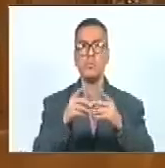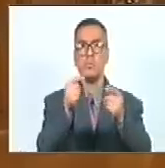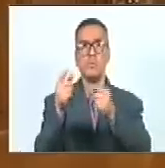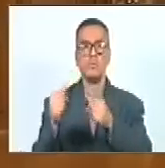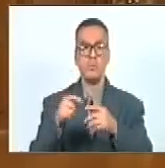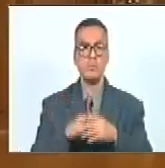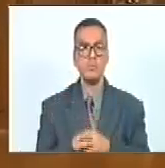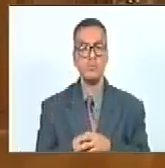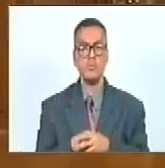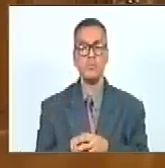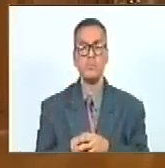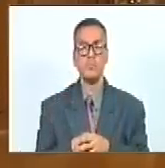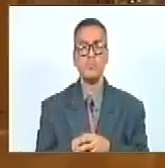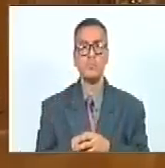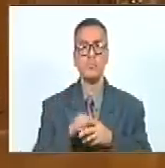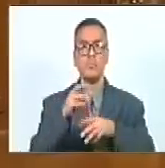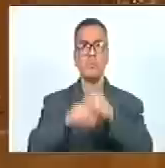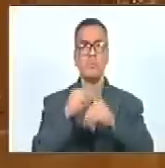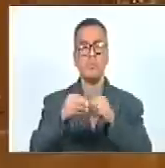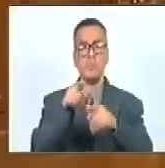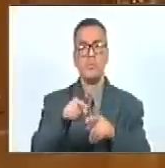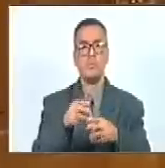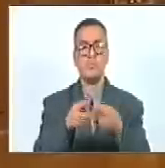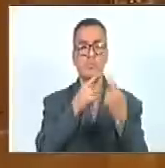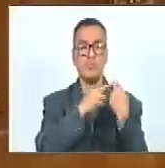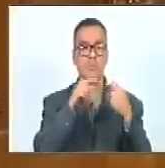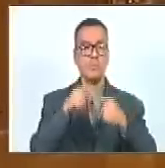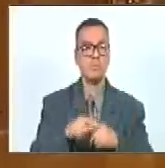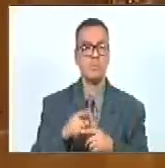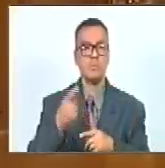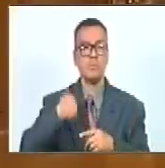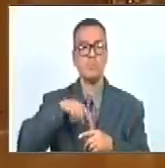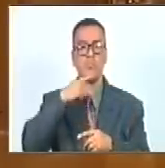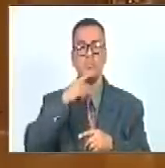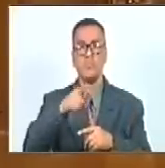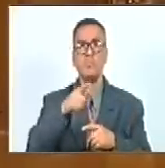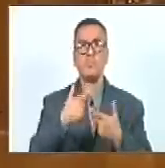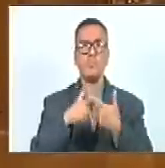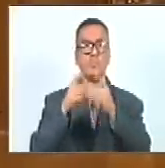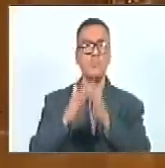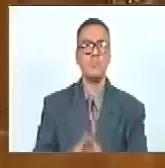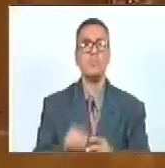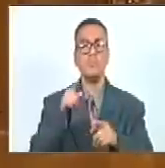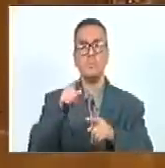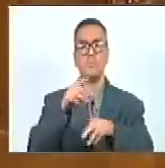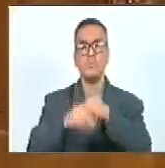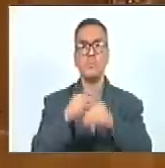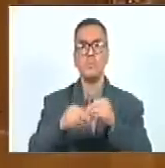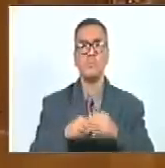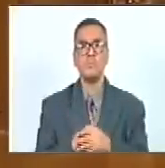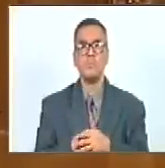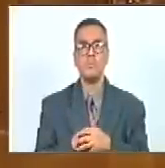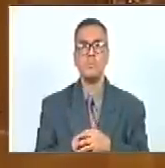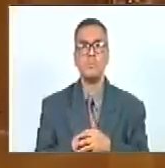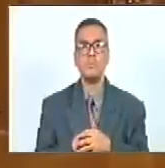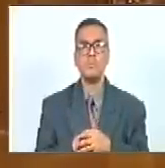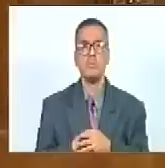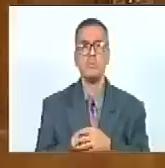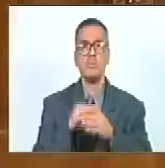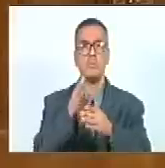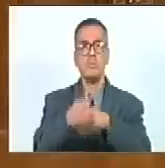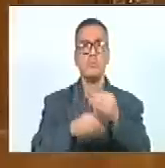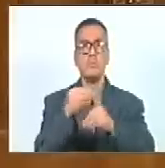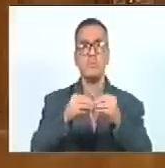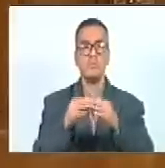capitalismo. Asumimos los senderos de la libertad y la emancipación para contribuir